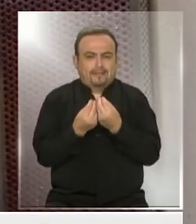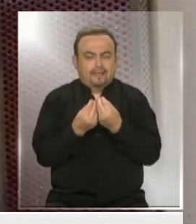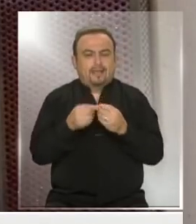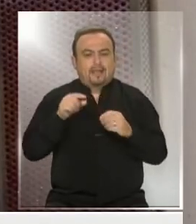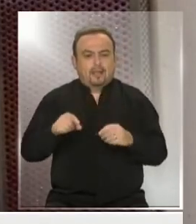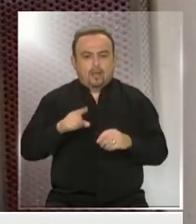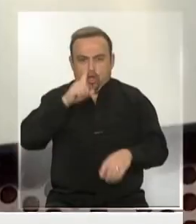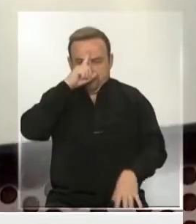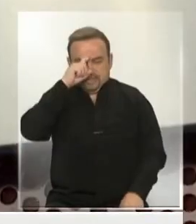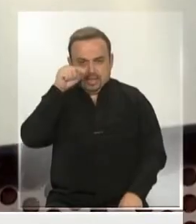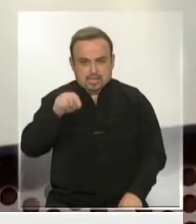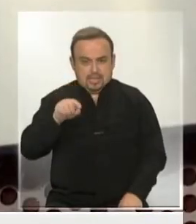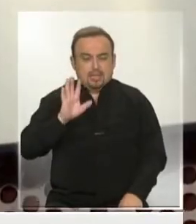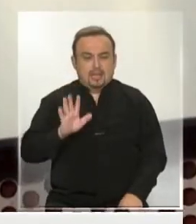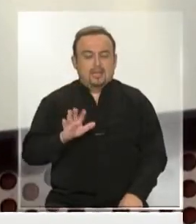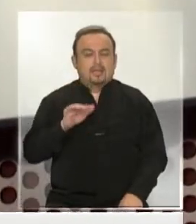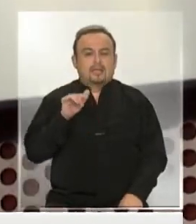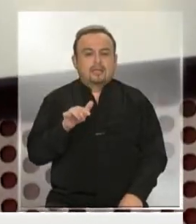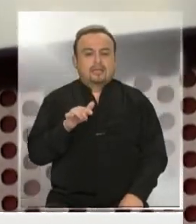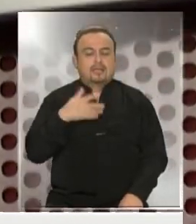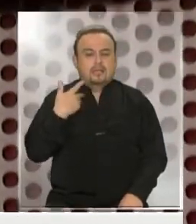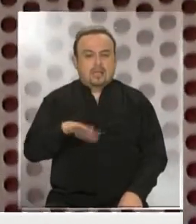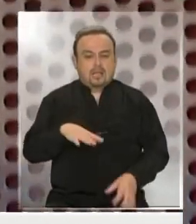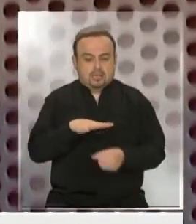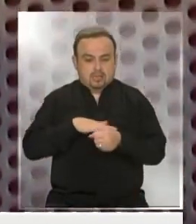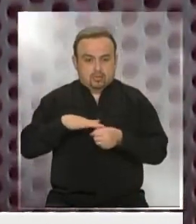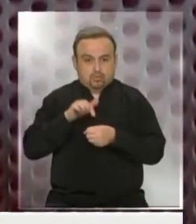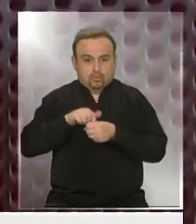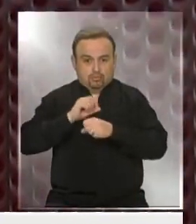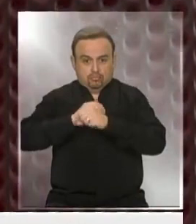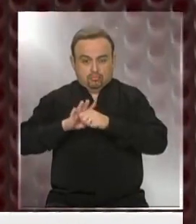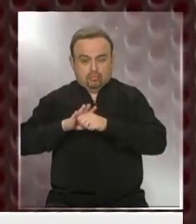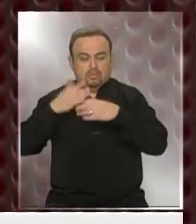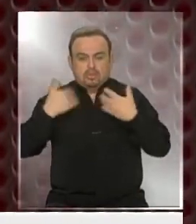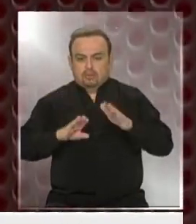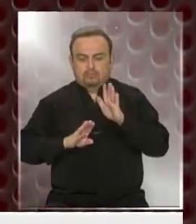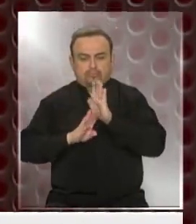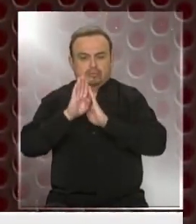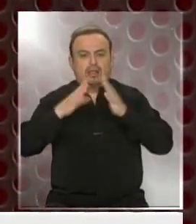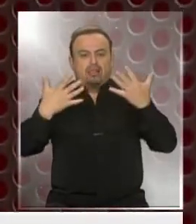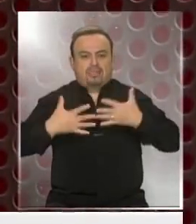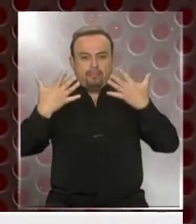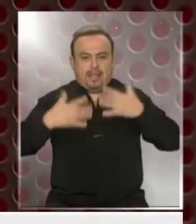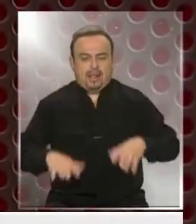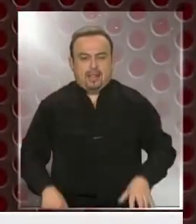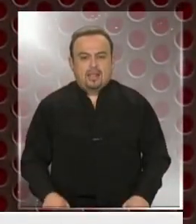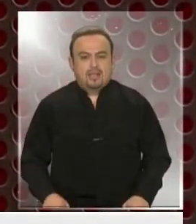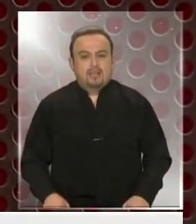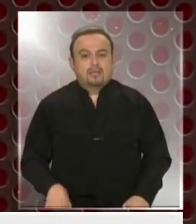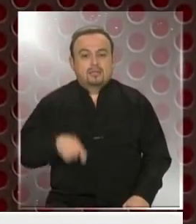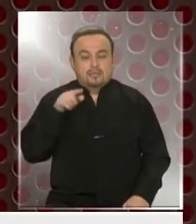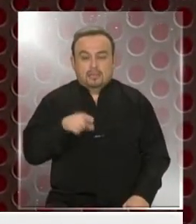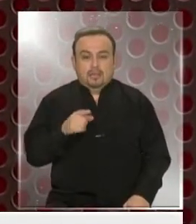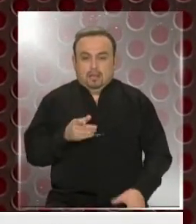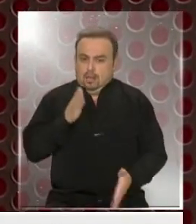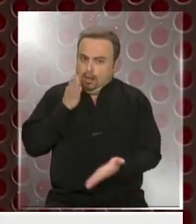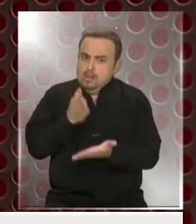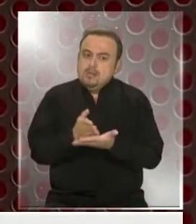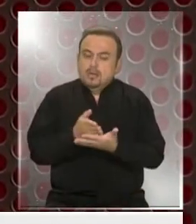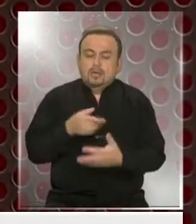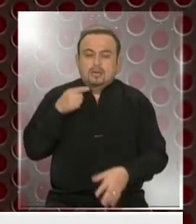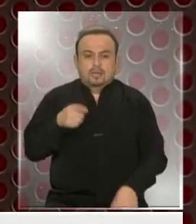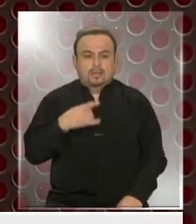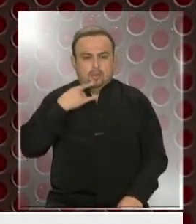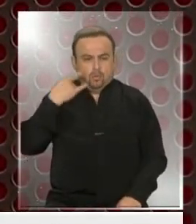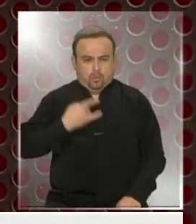sistema hospitalario de esta nación luego de que los casos de kobe 19 superarán los 10.000 pese a la imposición del estado de